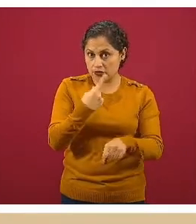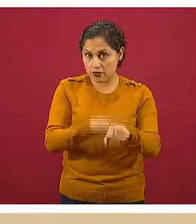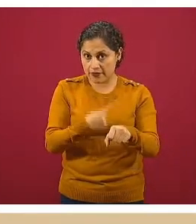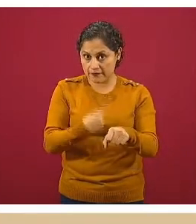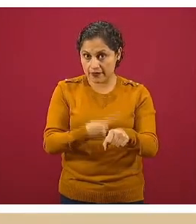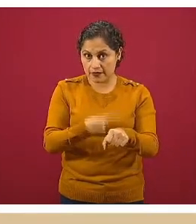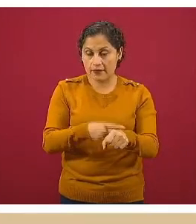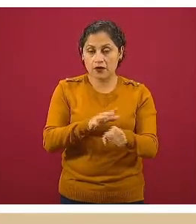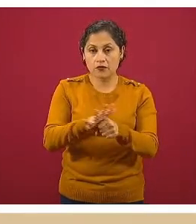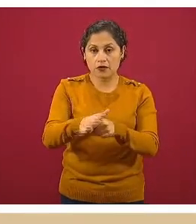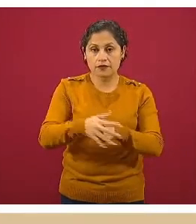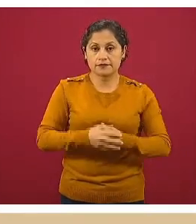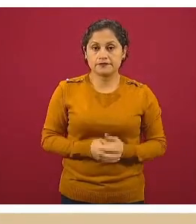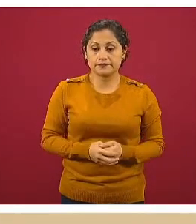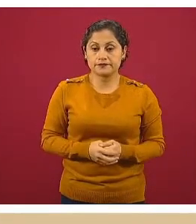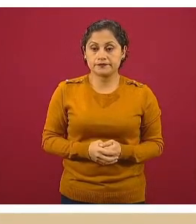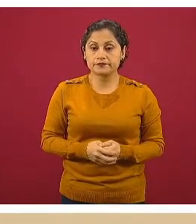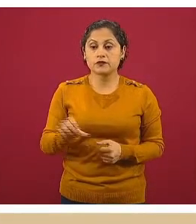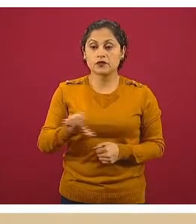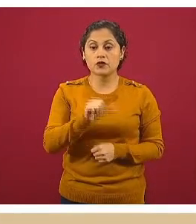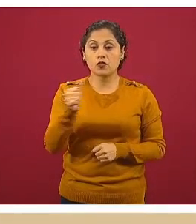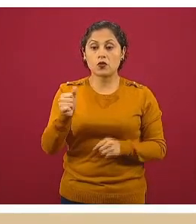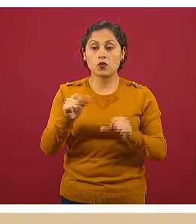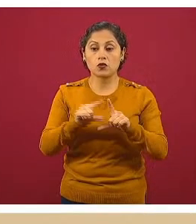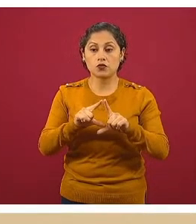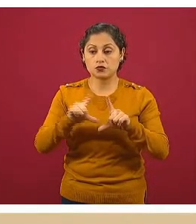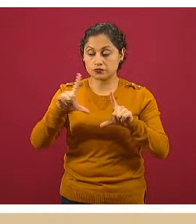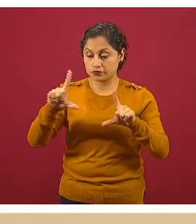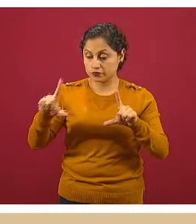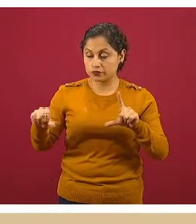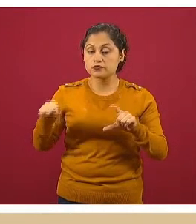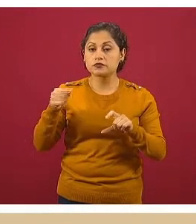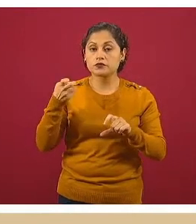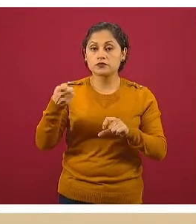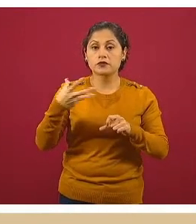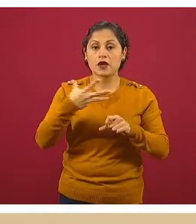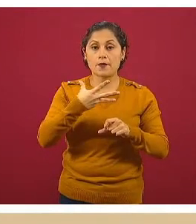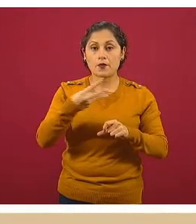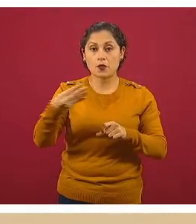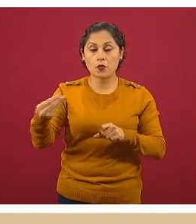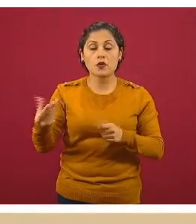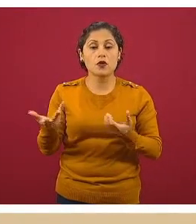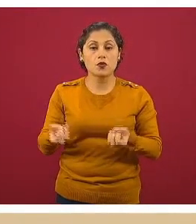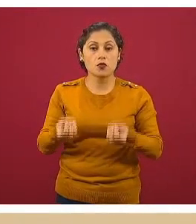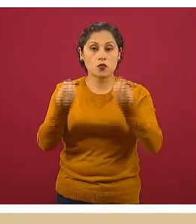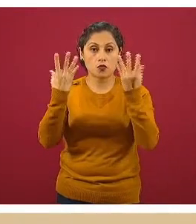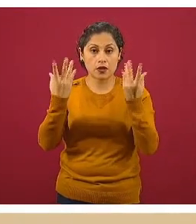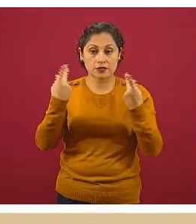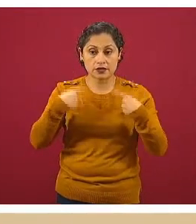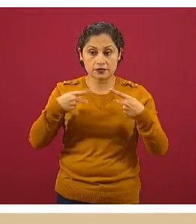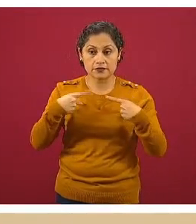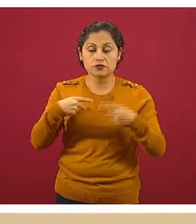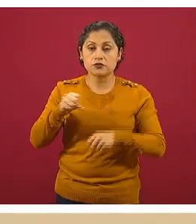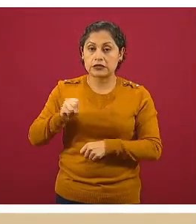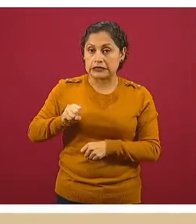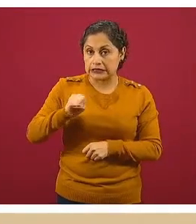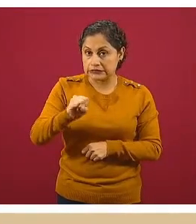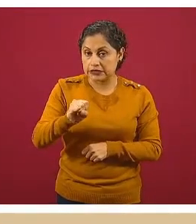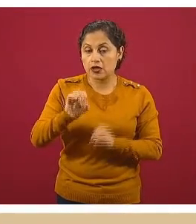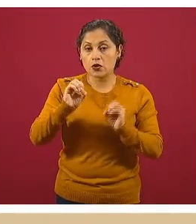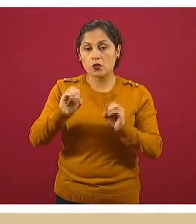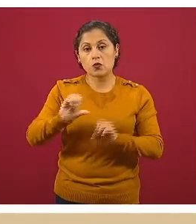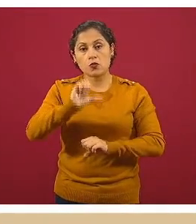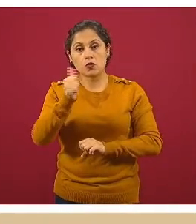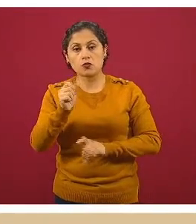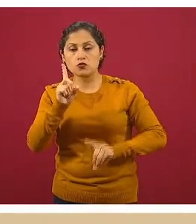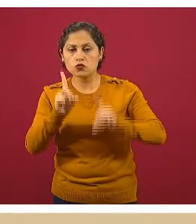resultado. En la siguiente diapositiva nos vemos nuestra curva epidémica, casos confirmados y también casos sospechosos, que